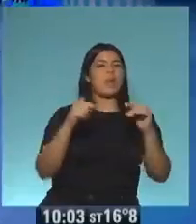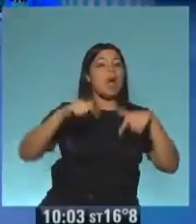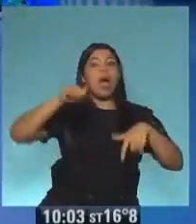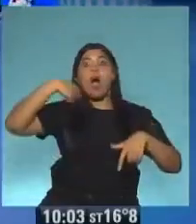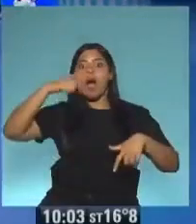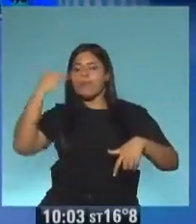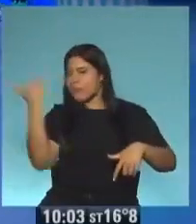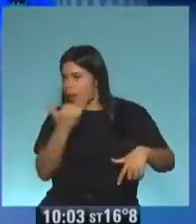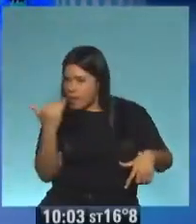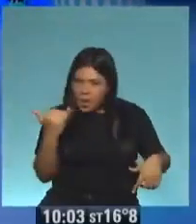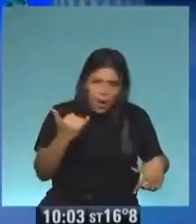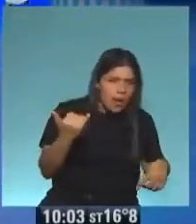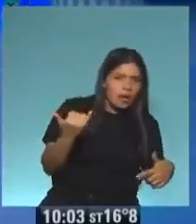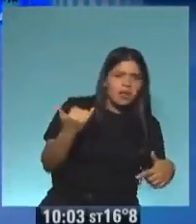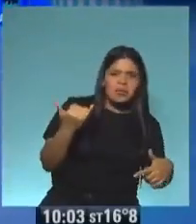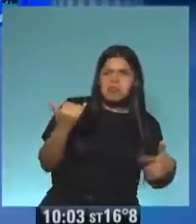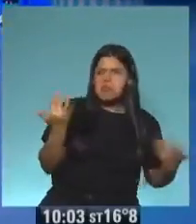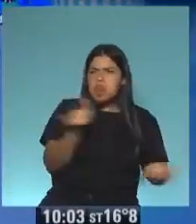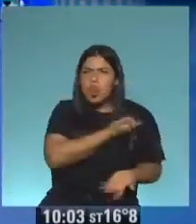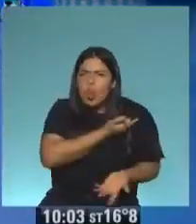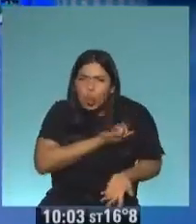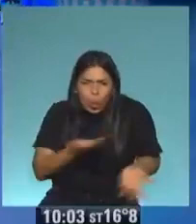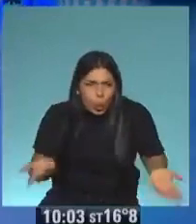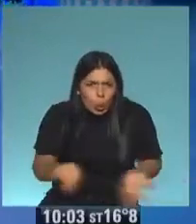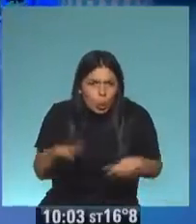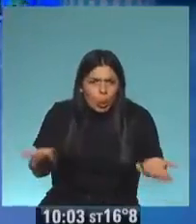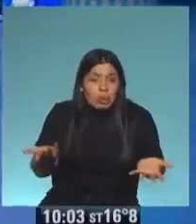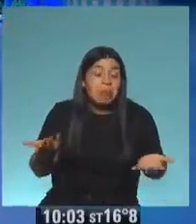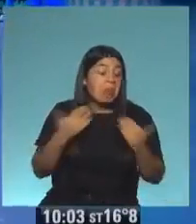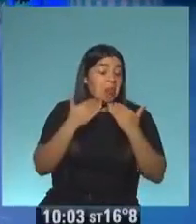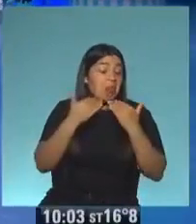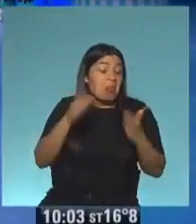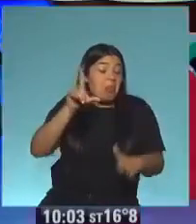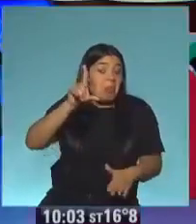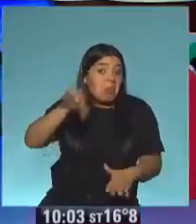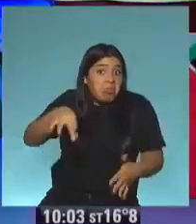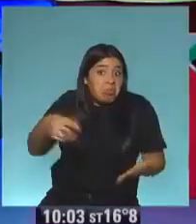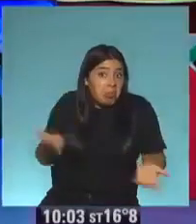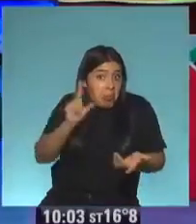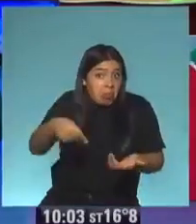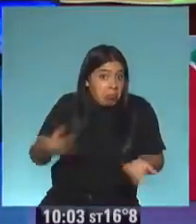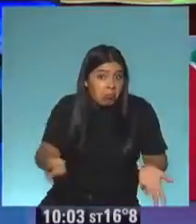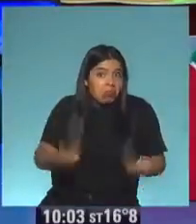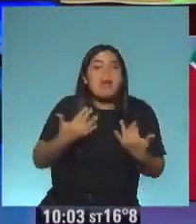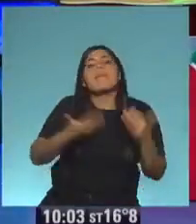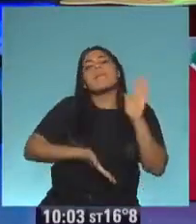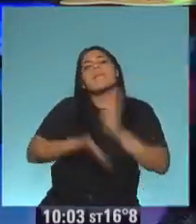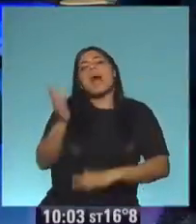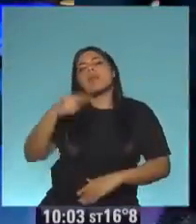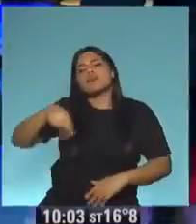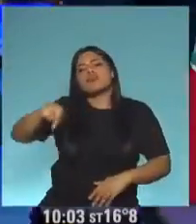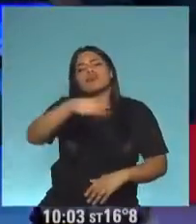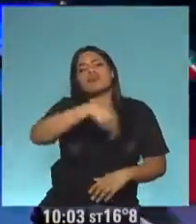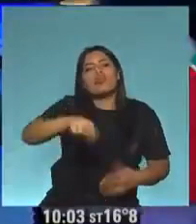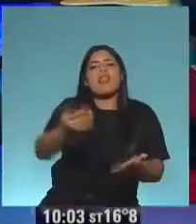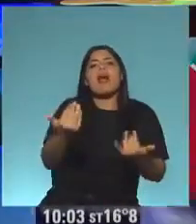animales! ¿Por dónde andan? Nadie lo sabe. Vamos a caminar, damos una vuelta, vamos. Una vuelta